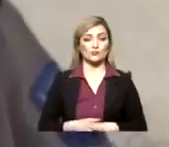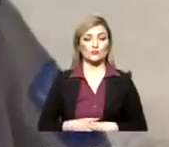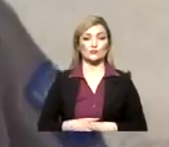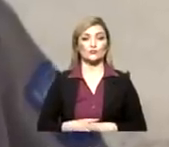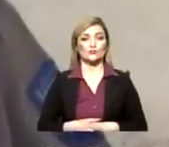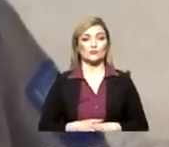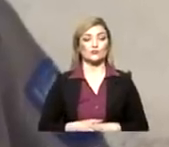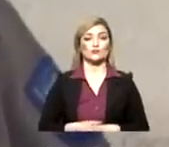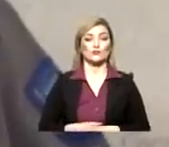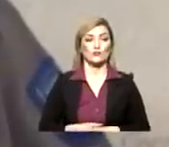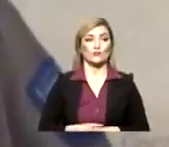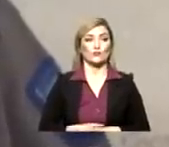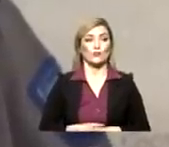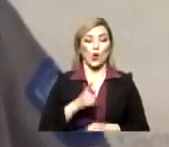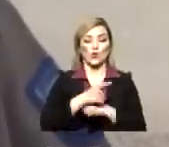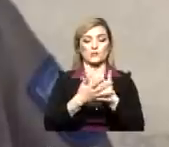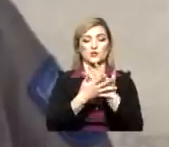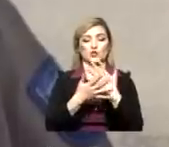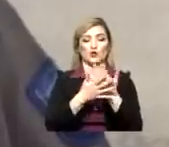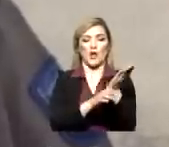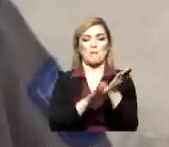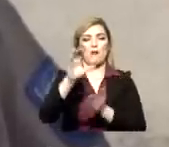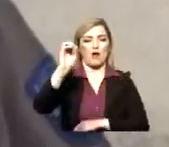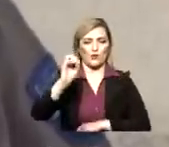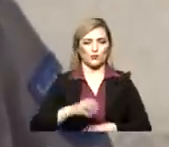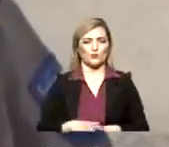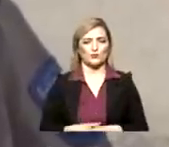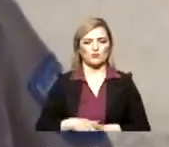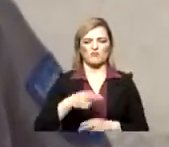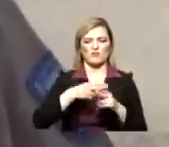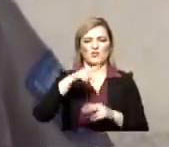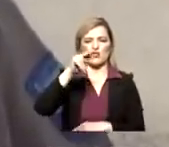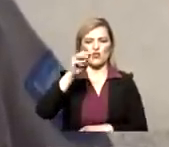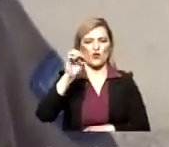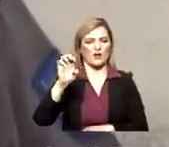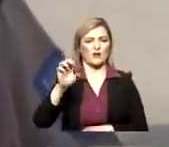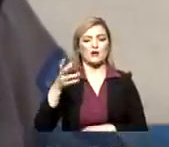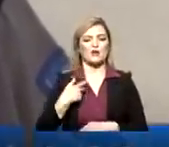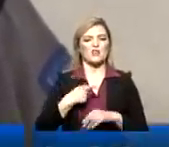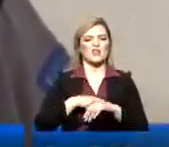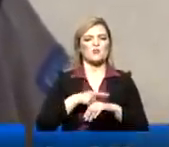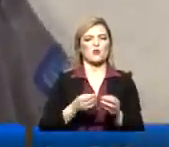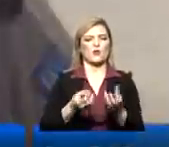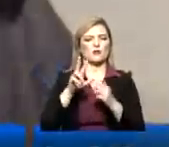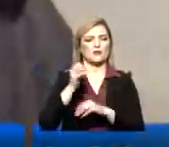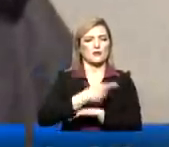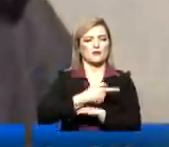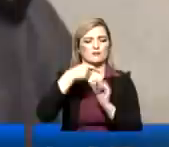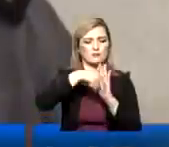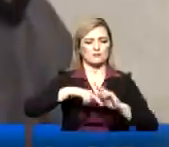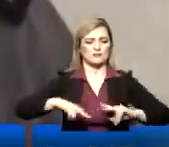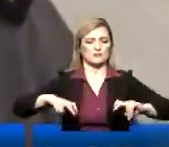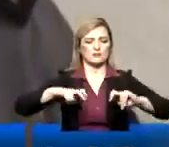preventiva para el señor Salcedo Bonilla Noé, Daniel, por 30 días para la instrucción fiscal. Por